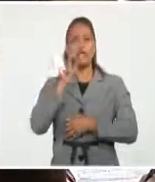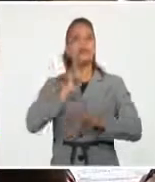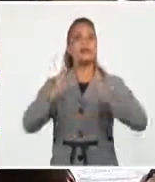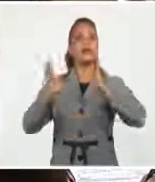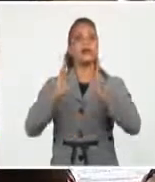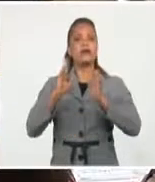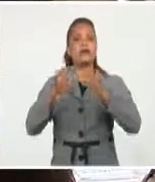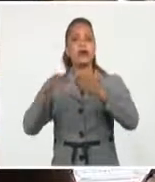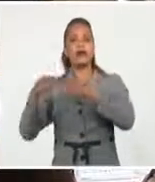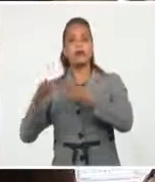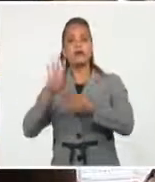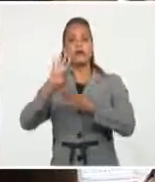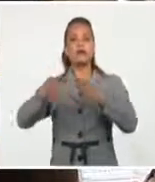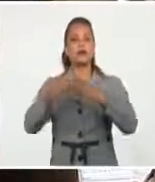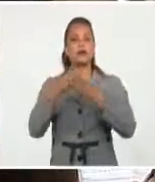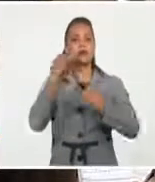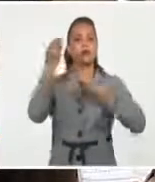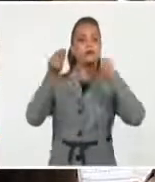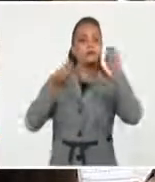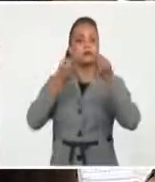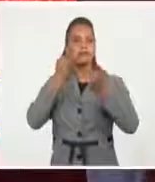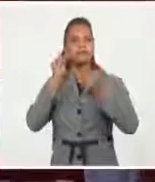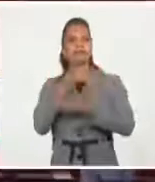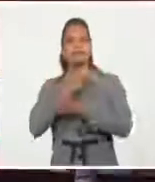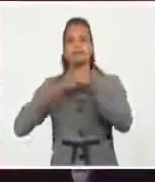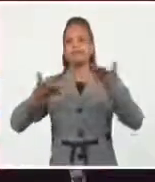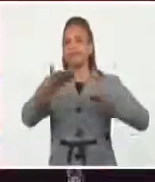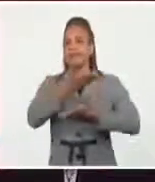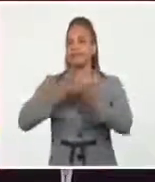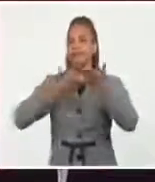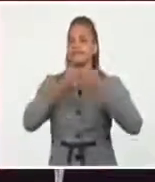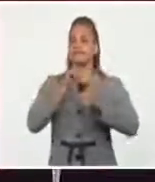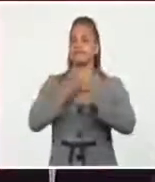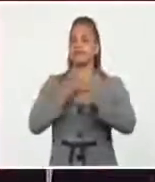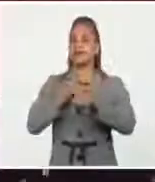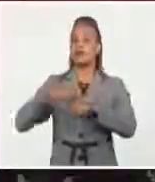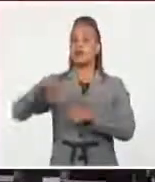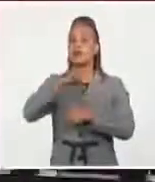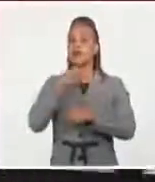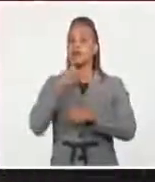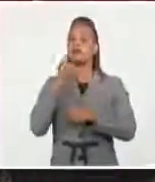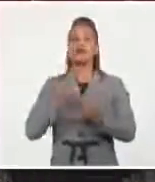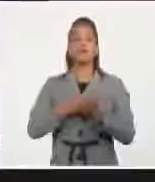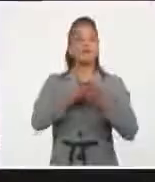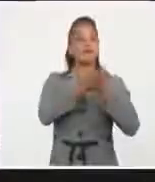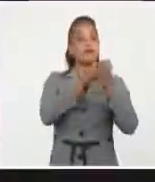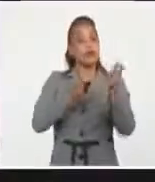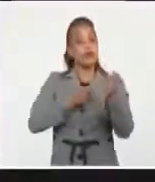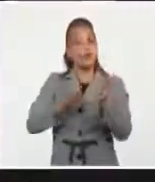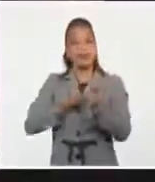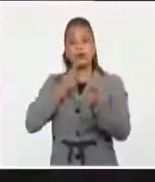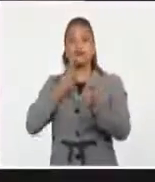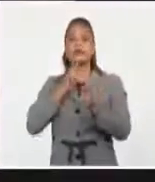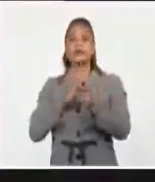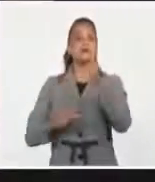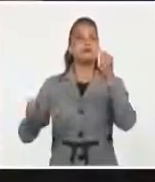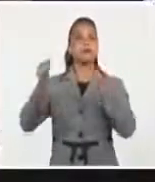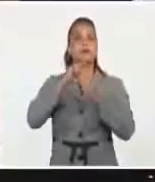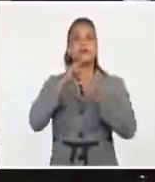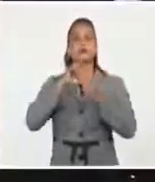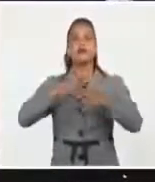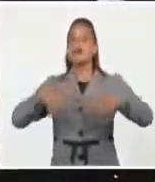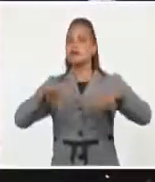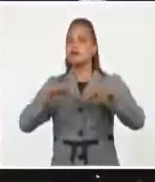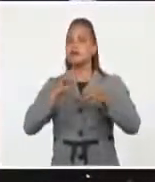a 4 días de análisis en medio de un escenario nacional repleto de desafíos, principalmente en el ámbito económico, con la